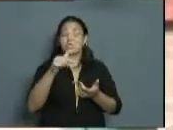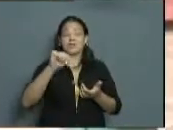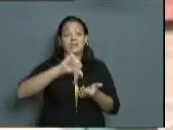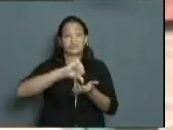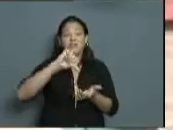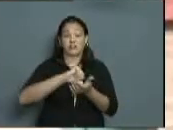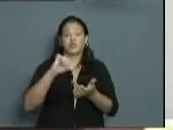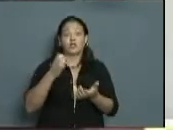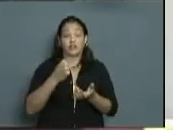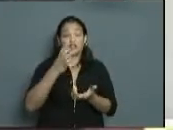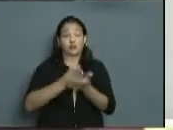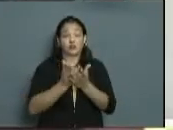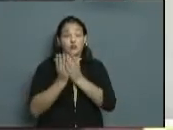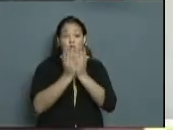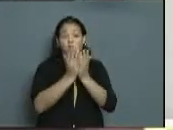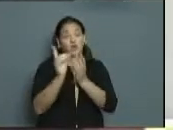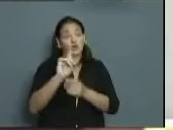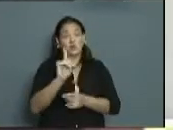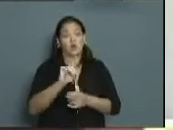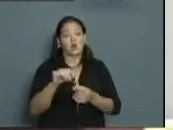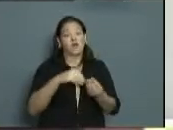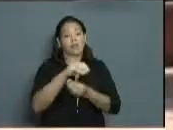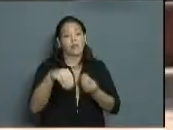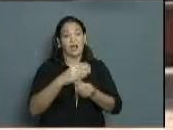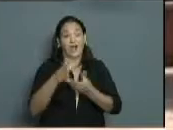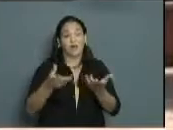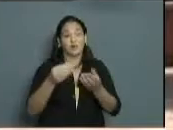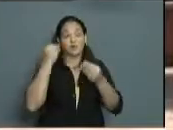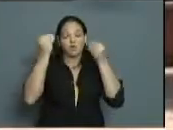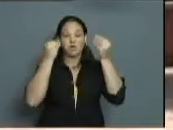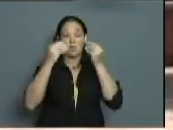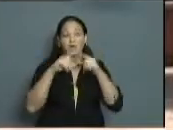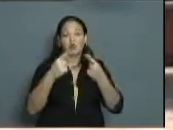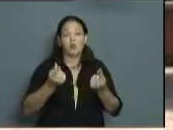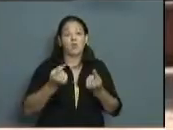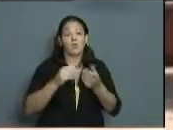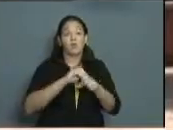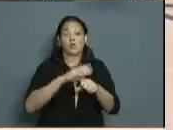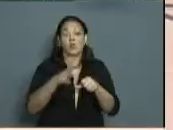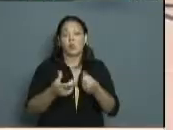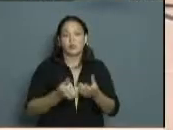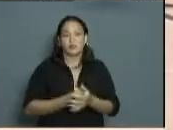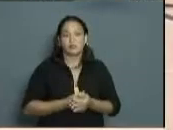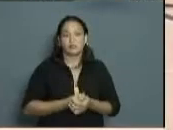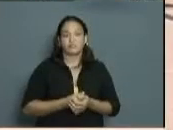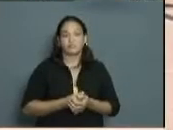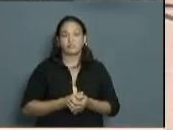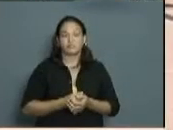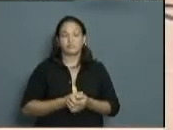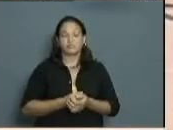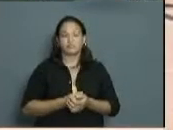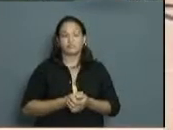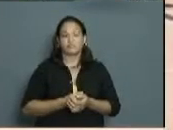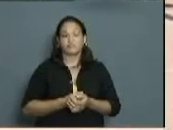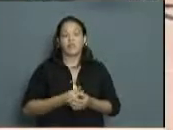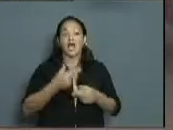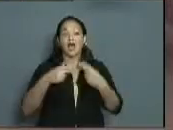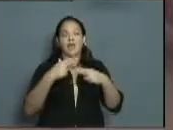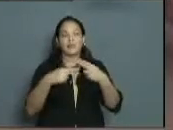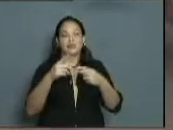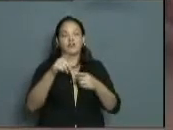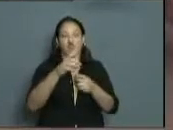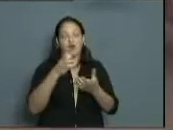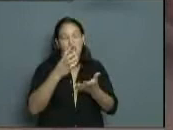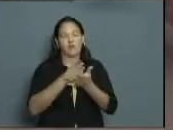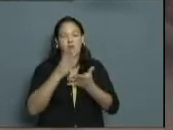de estudios. Los efectos cada vez más preocupantes del virus del SARS-CoV-2 en territorio holguinero han hecho que la Escuela